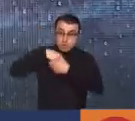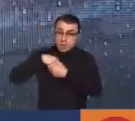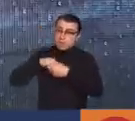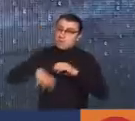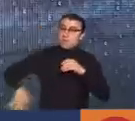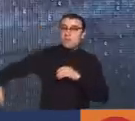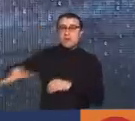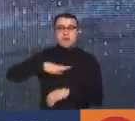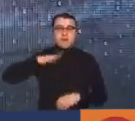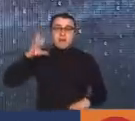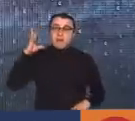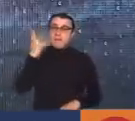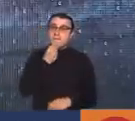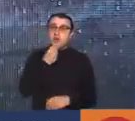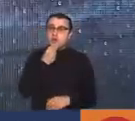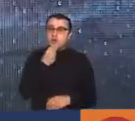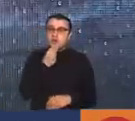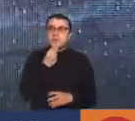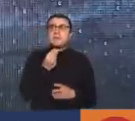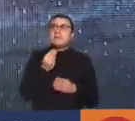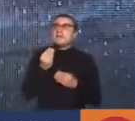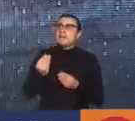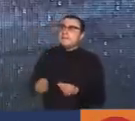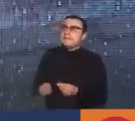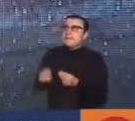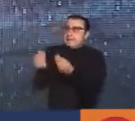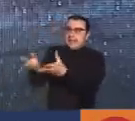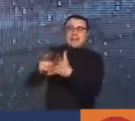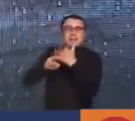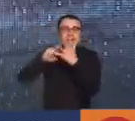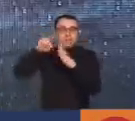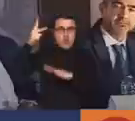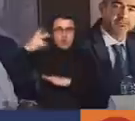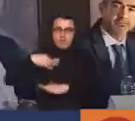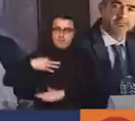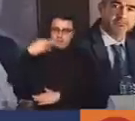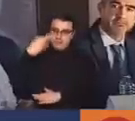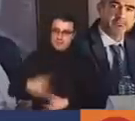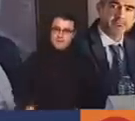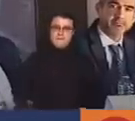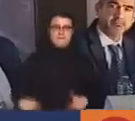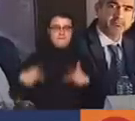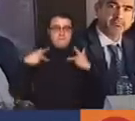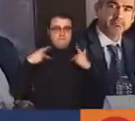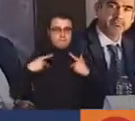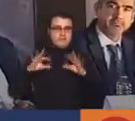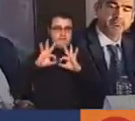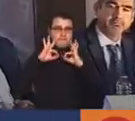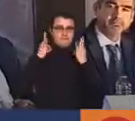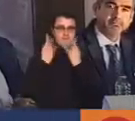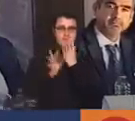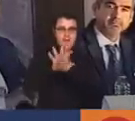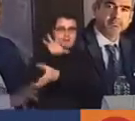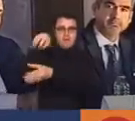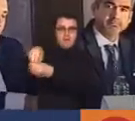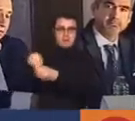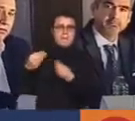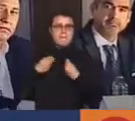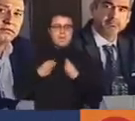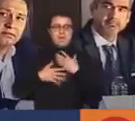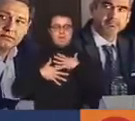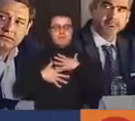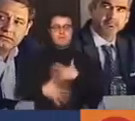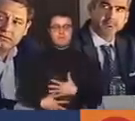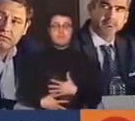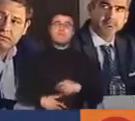dentro y darle toda la tecnología y la dignidad a la vida y el confort de una familia por allá. Aquí